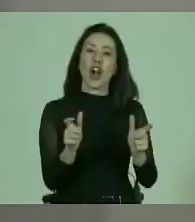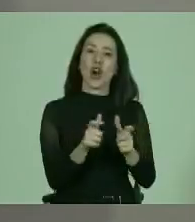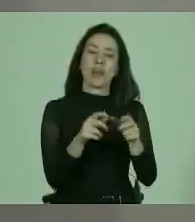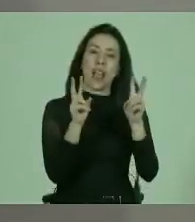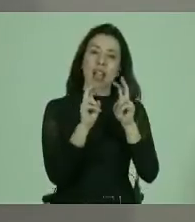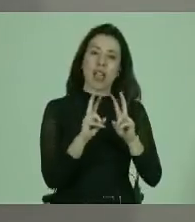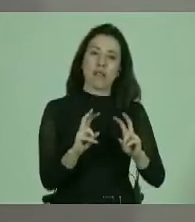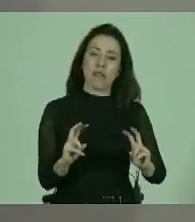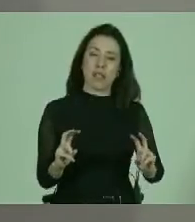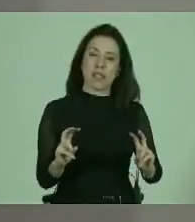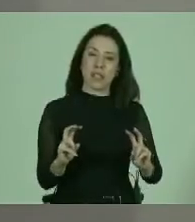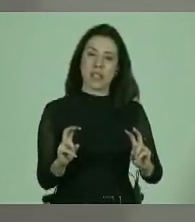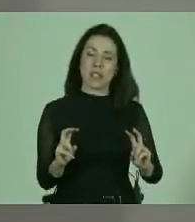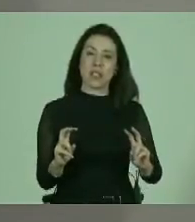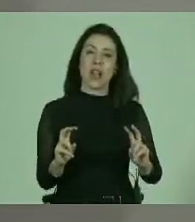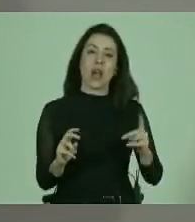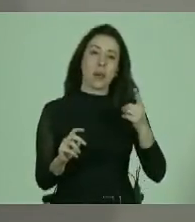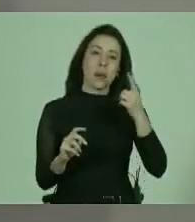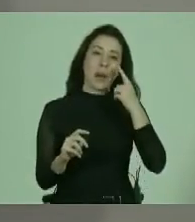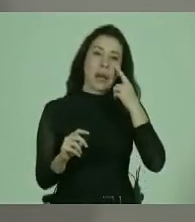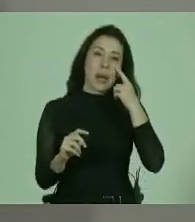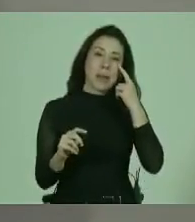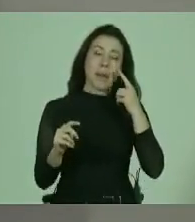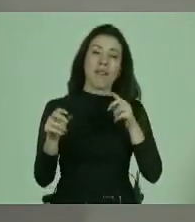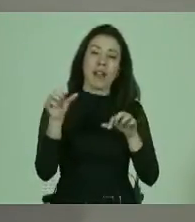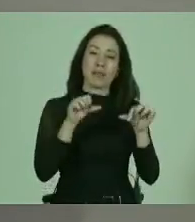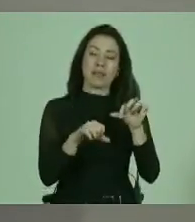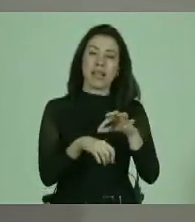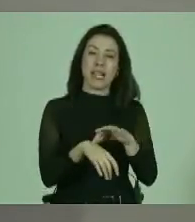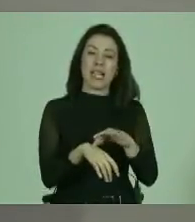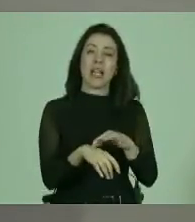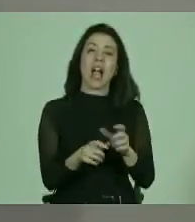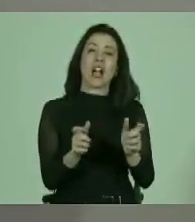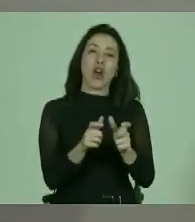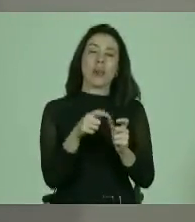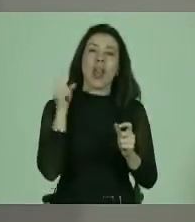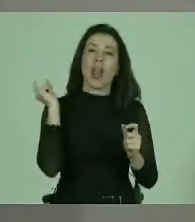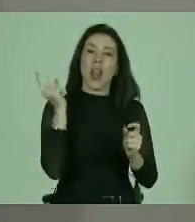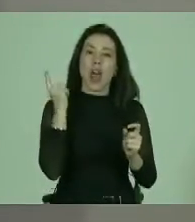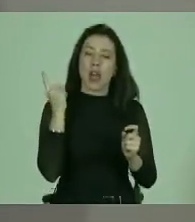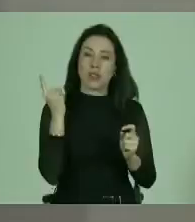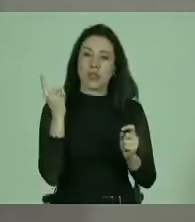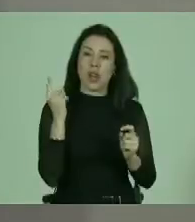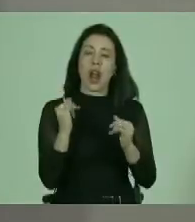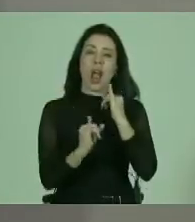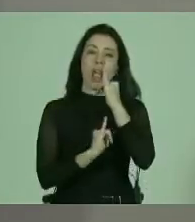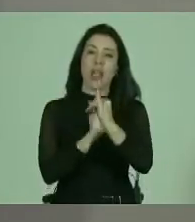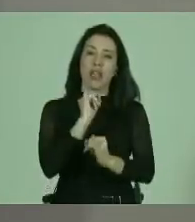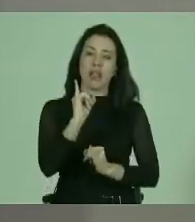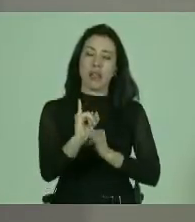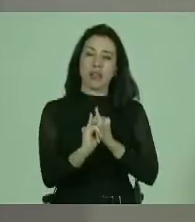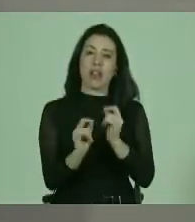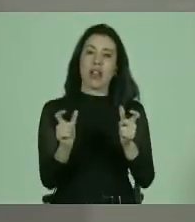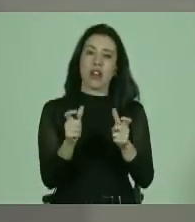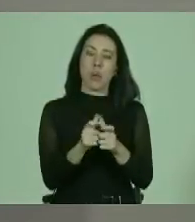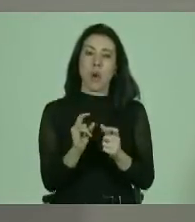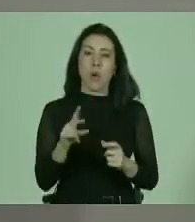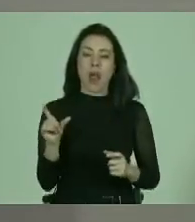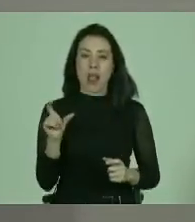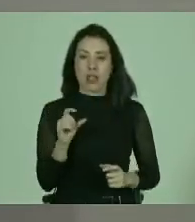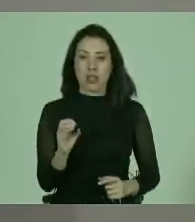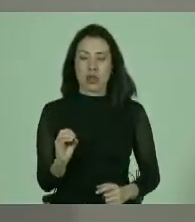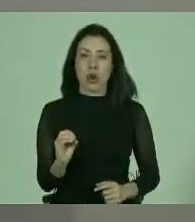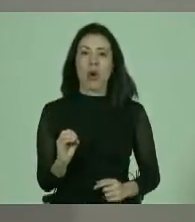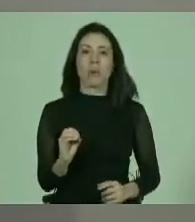de investigación y ensayos clínicos a los comités nacionales o internacionales sin cometer la unesco